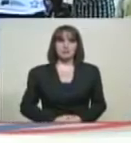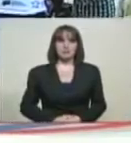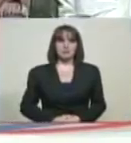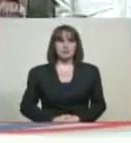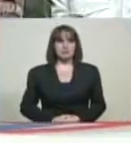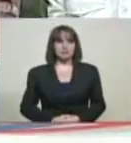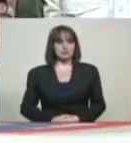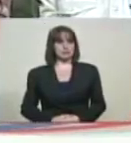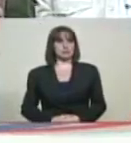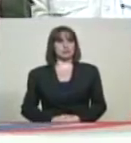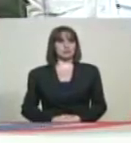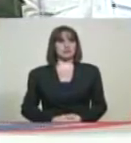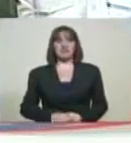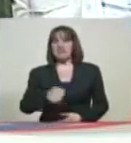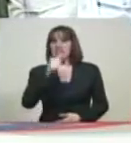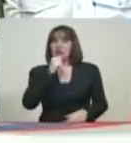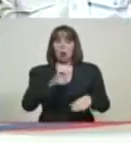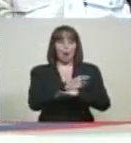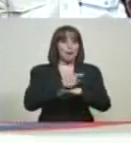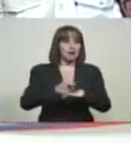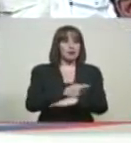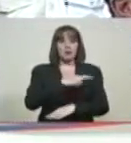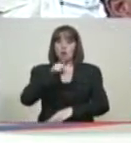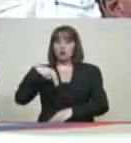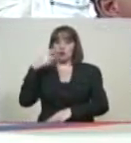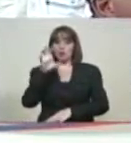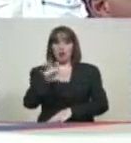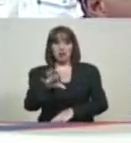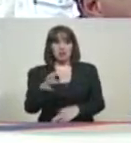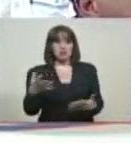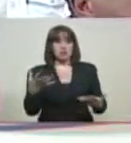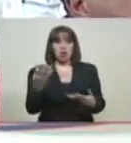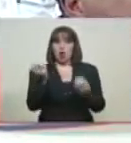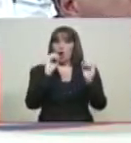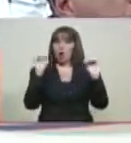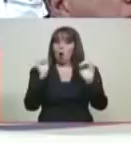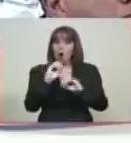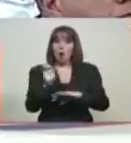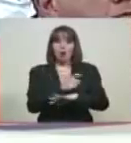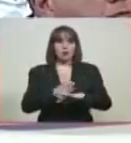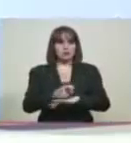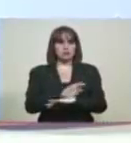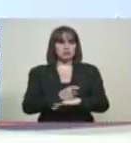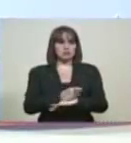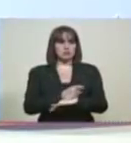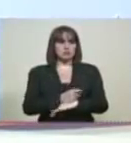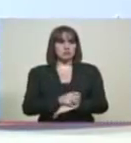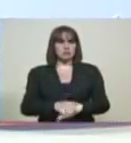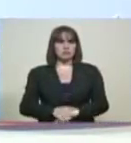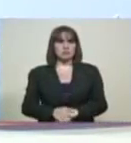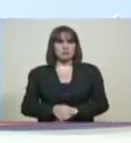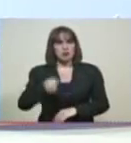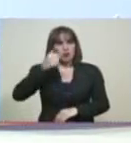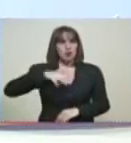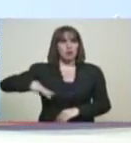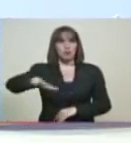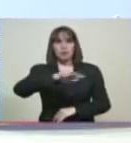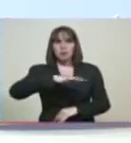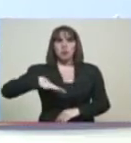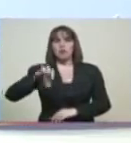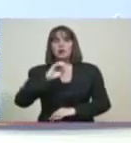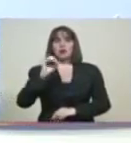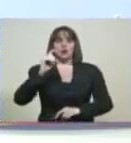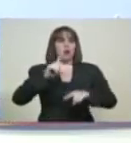tenemos que gobernar nuestro país compatriotas o gobernamos nuestro país o atendemos los problemas del pueblo o